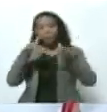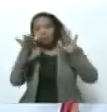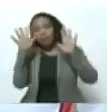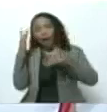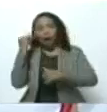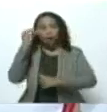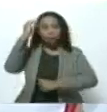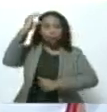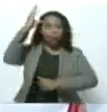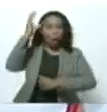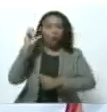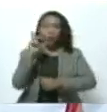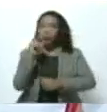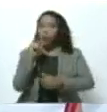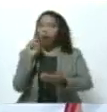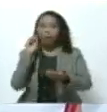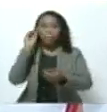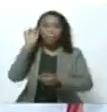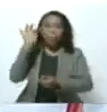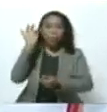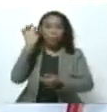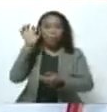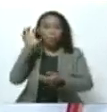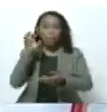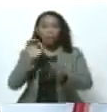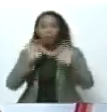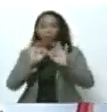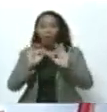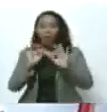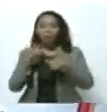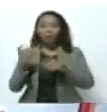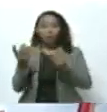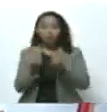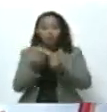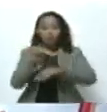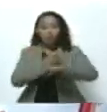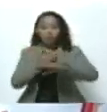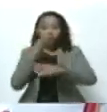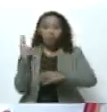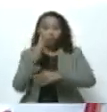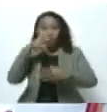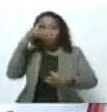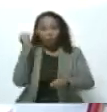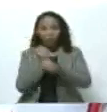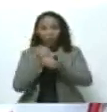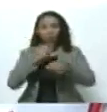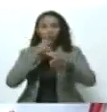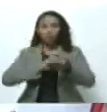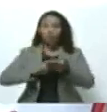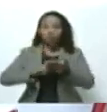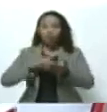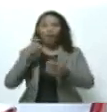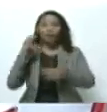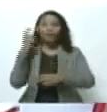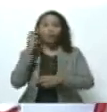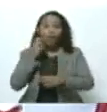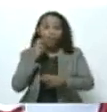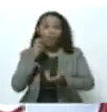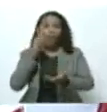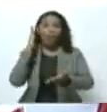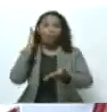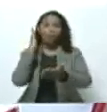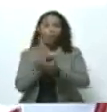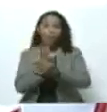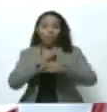potencial agrícola, no aparecía en el mapa agrícola. Nosotros, bueno, con el gobierno nacional hemos venido trabajando para recuperar la producción de cacao. La mitad